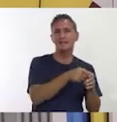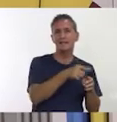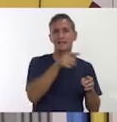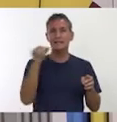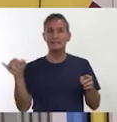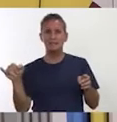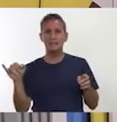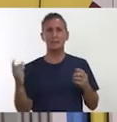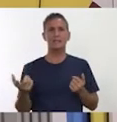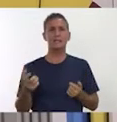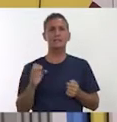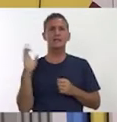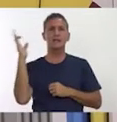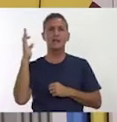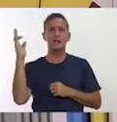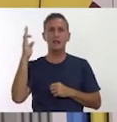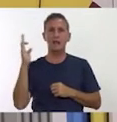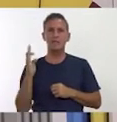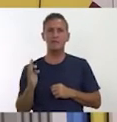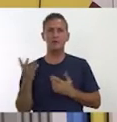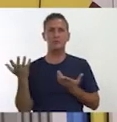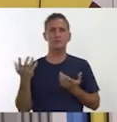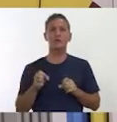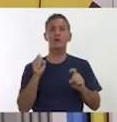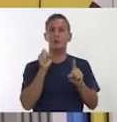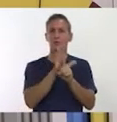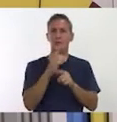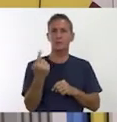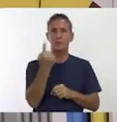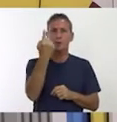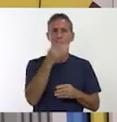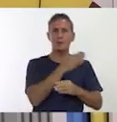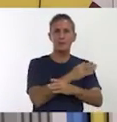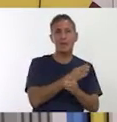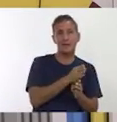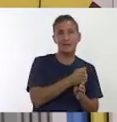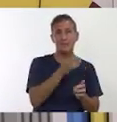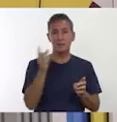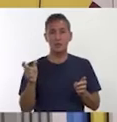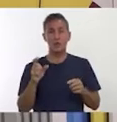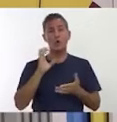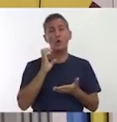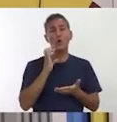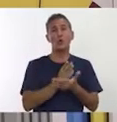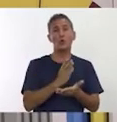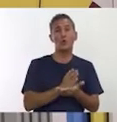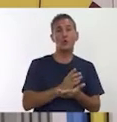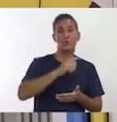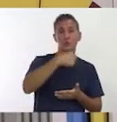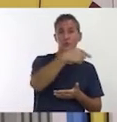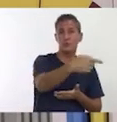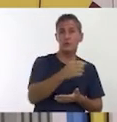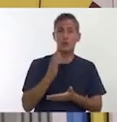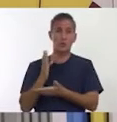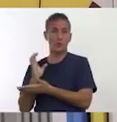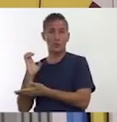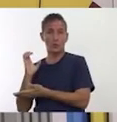facultad. Comenzamos con el primer semestre, curso regular y por